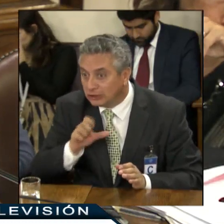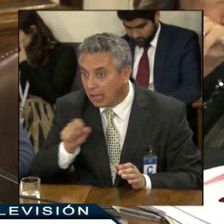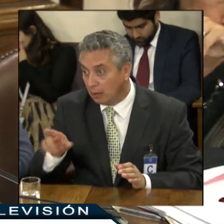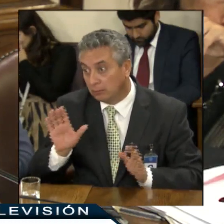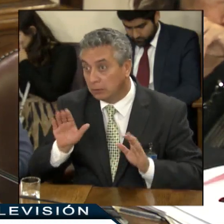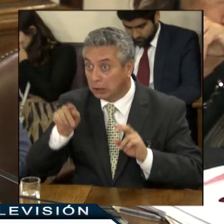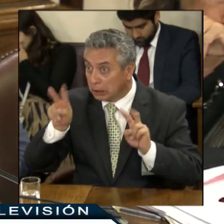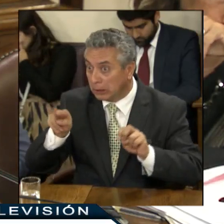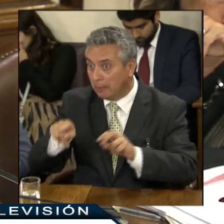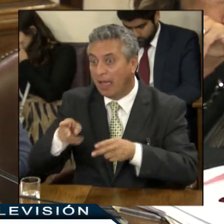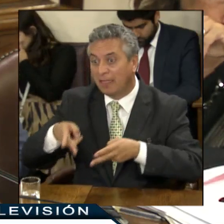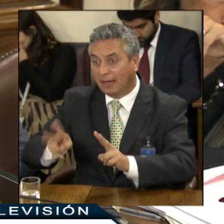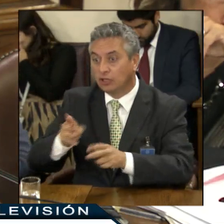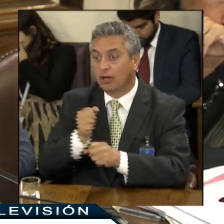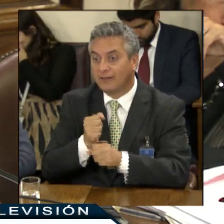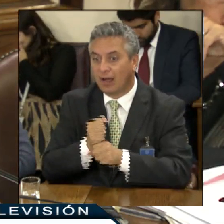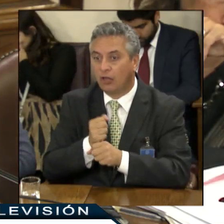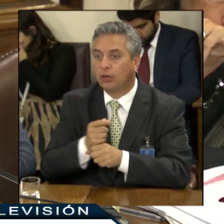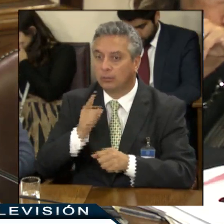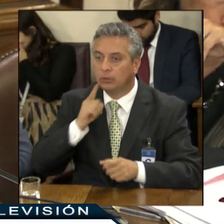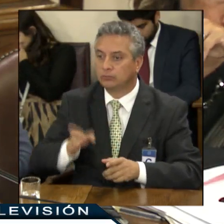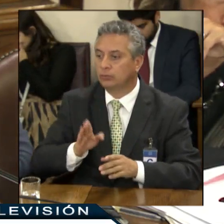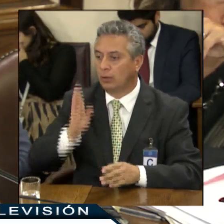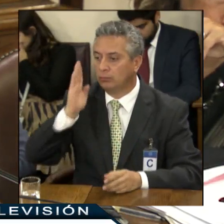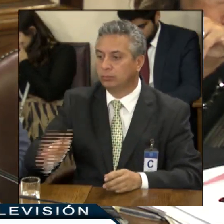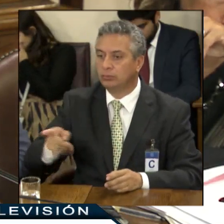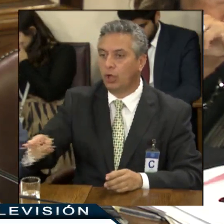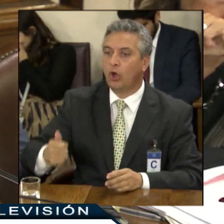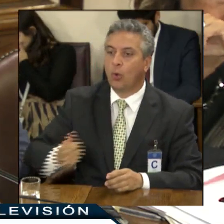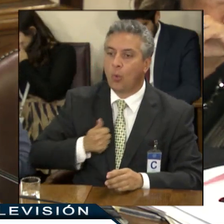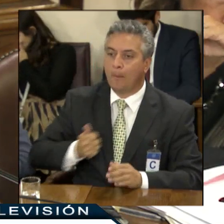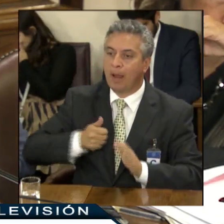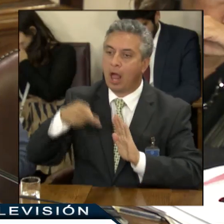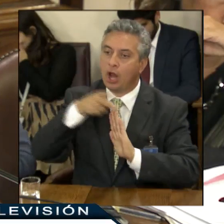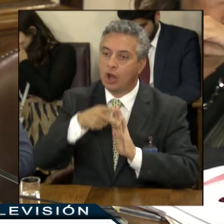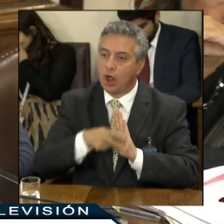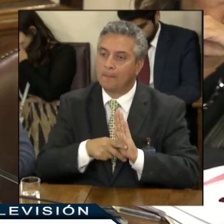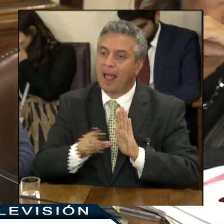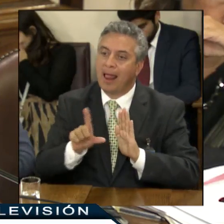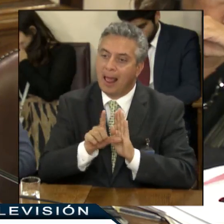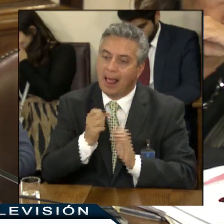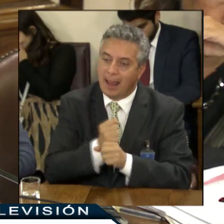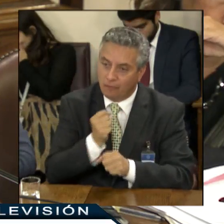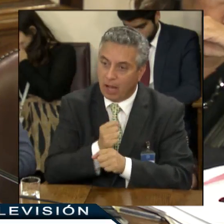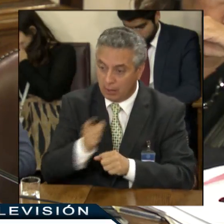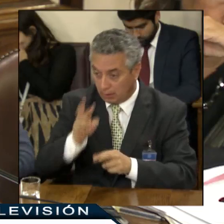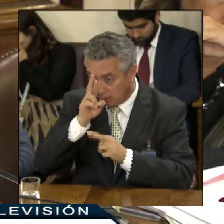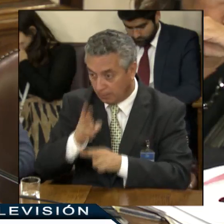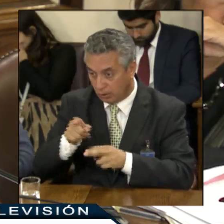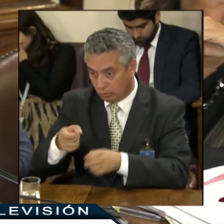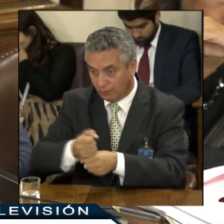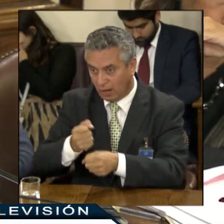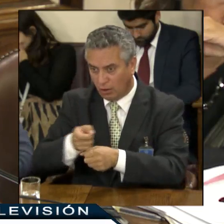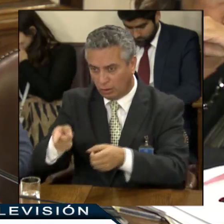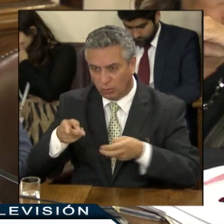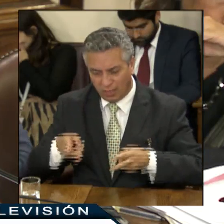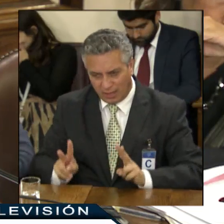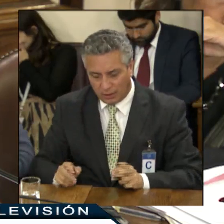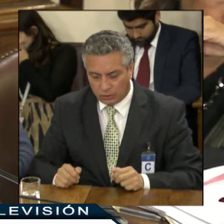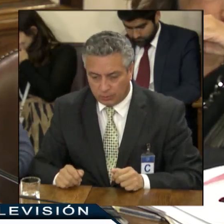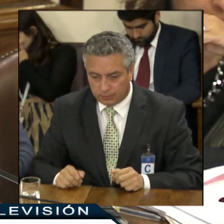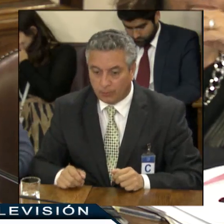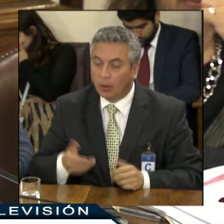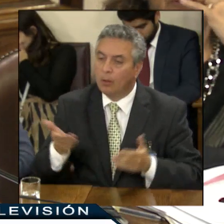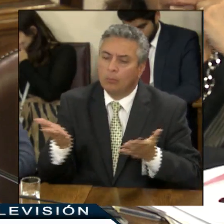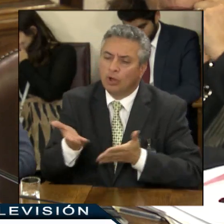trabajadores eh uno tiene que hacer que se cumplan las normas laborales de respeto a los trabajadores a sus derechos señalo